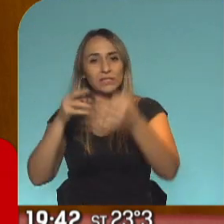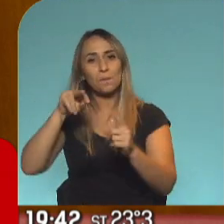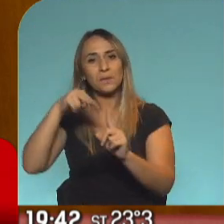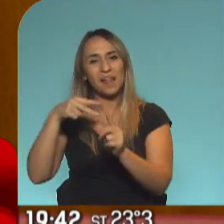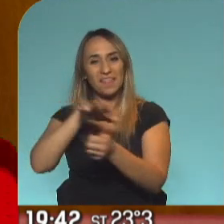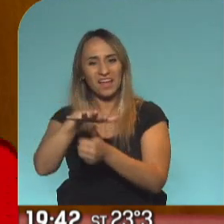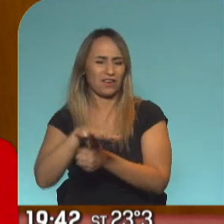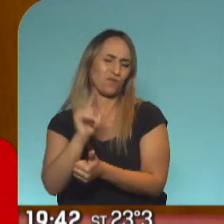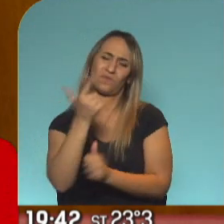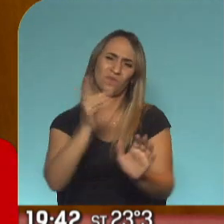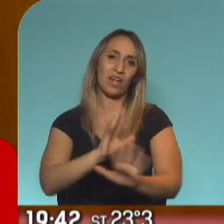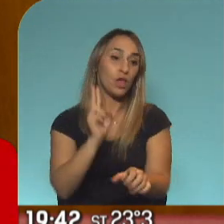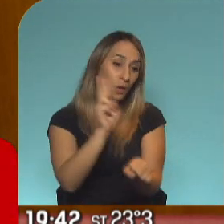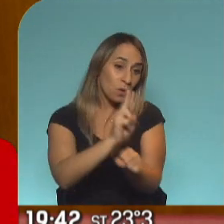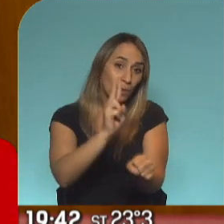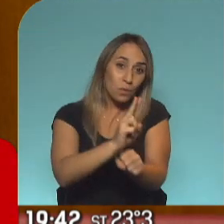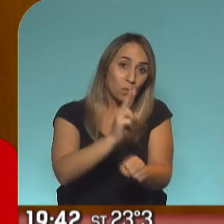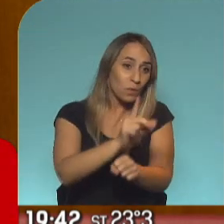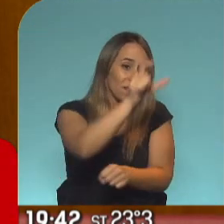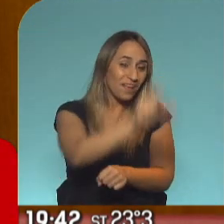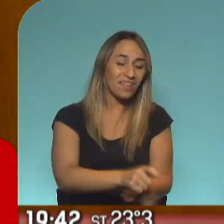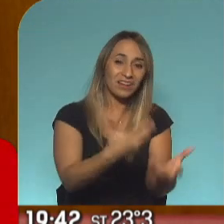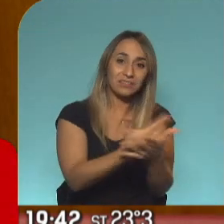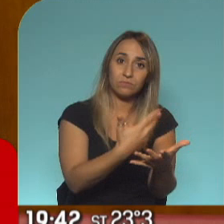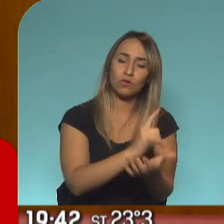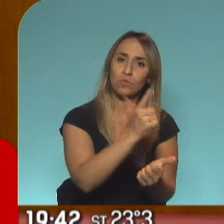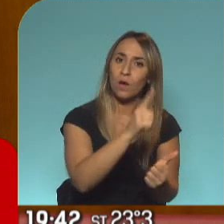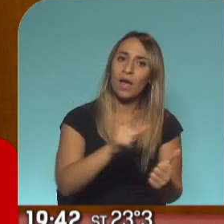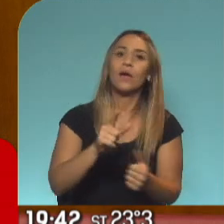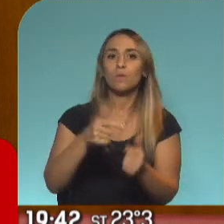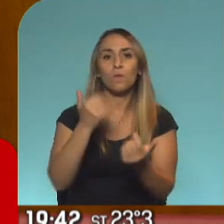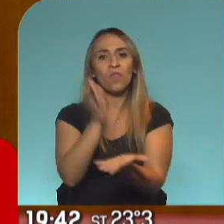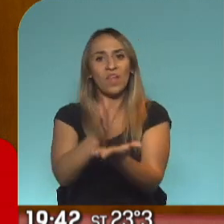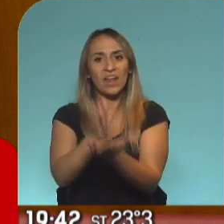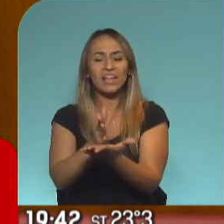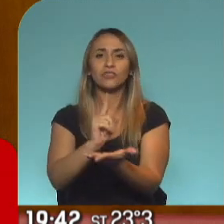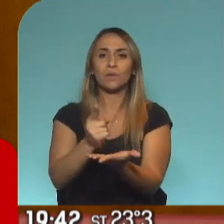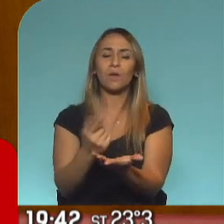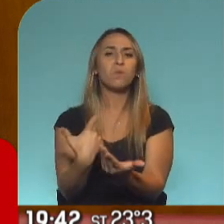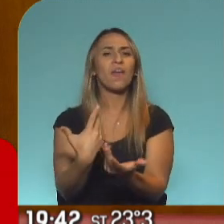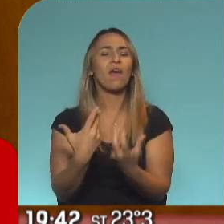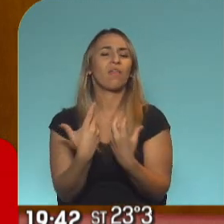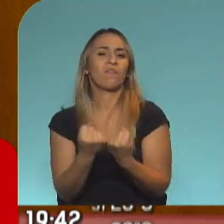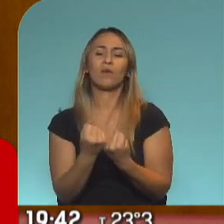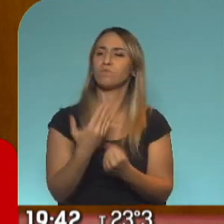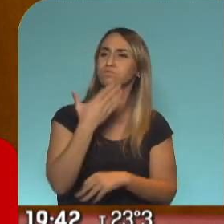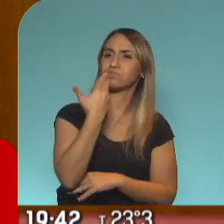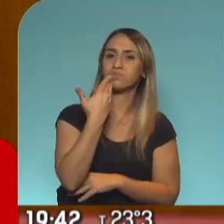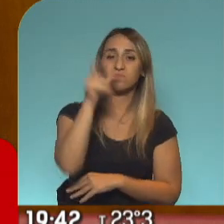la víctima, tiene más derecho el acusado, tiene más oportunidad de poder defenderse, de poder hablar,